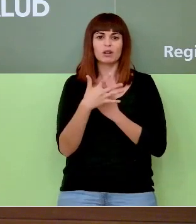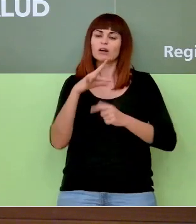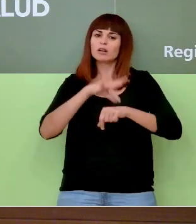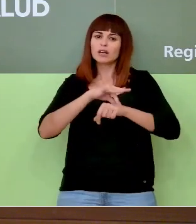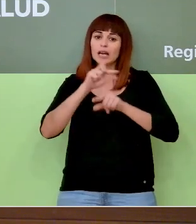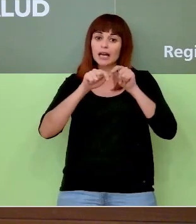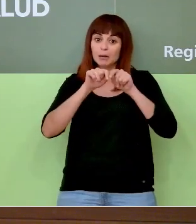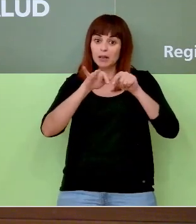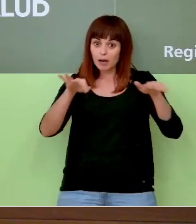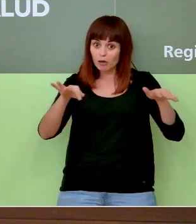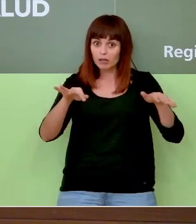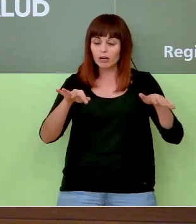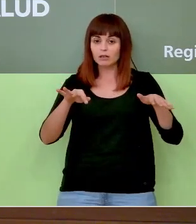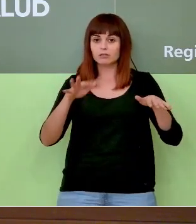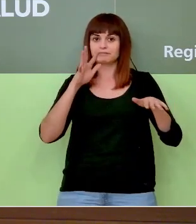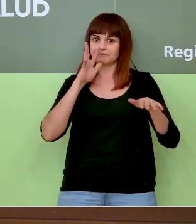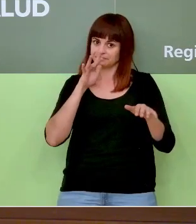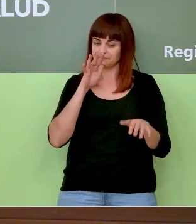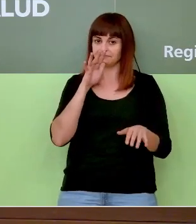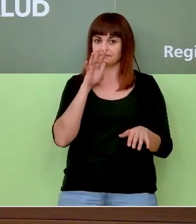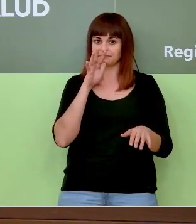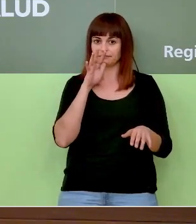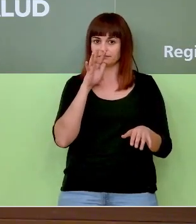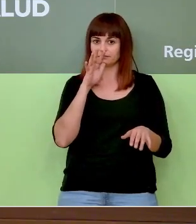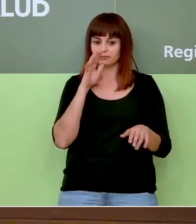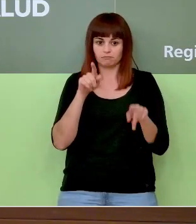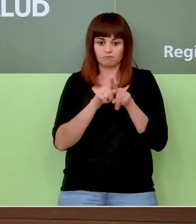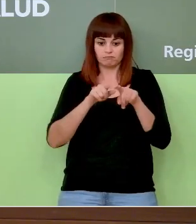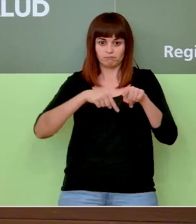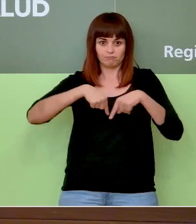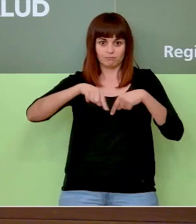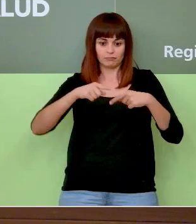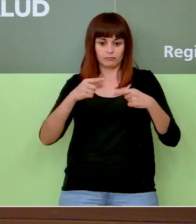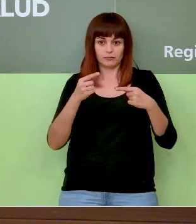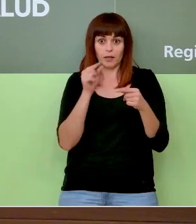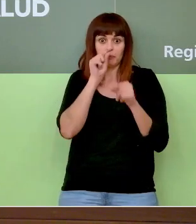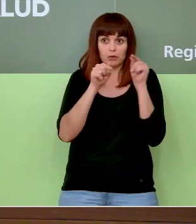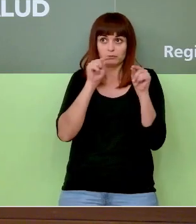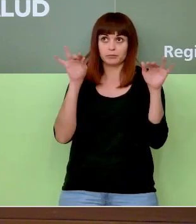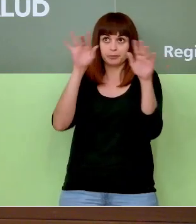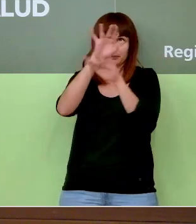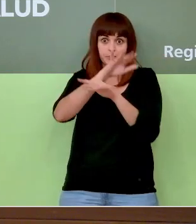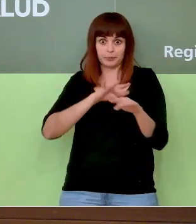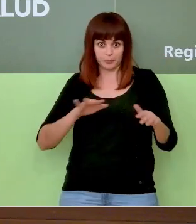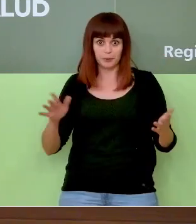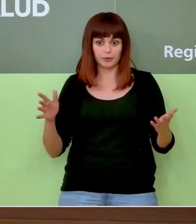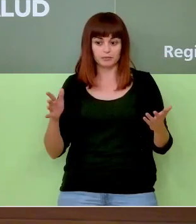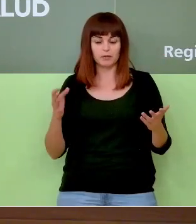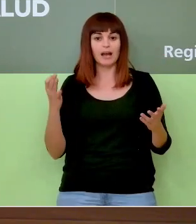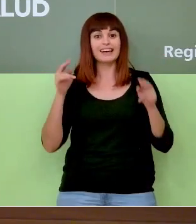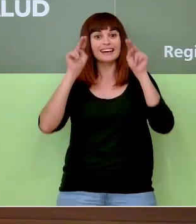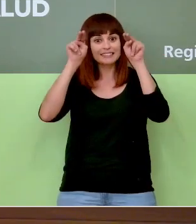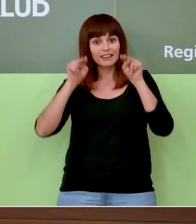en la que estamos, con una incidencia y con una circulación comunitaria del virus, que las